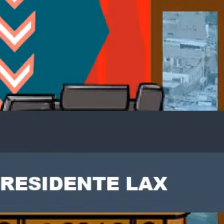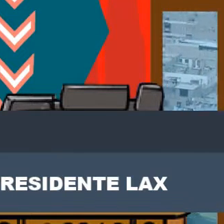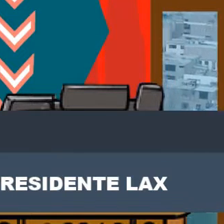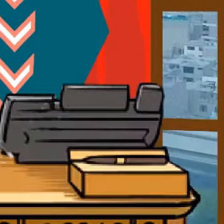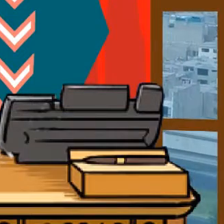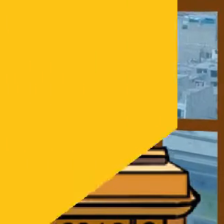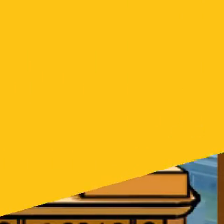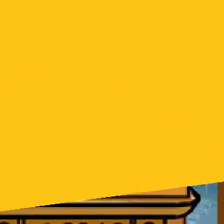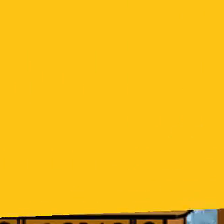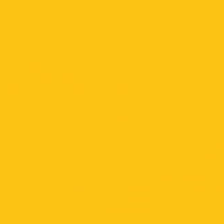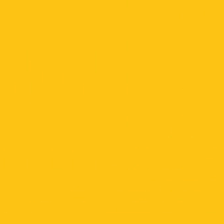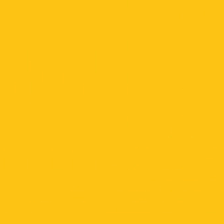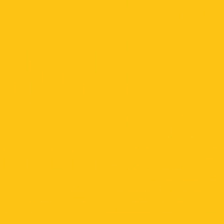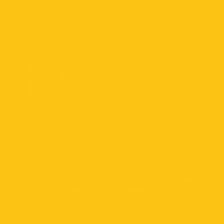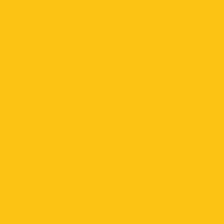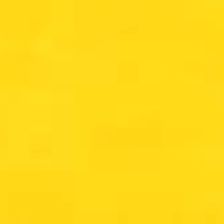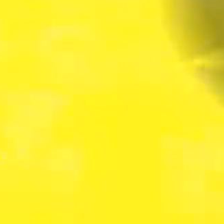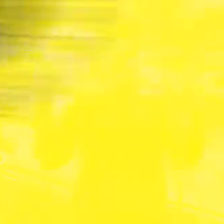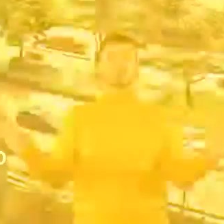obras